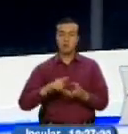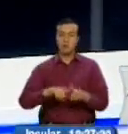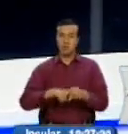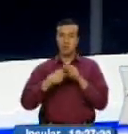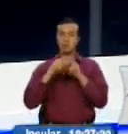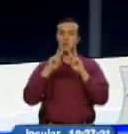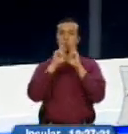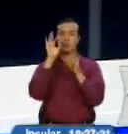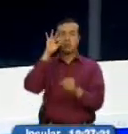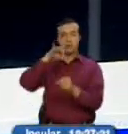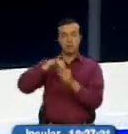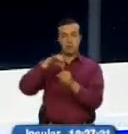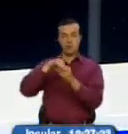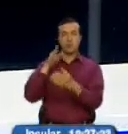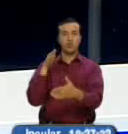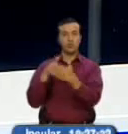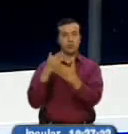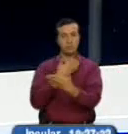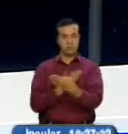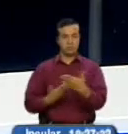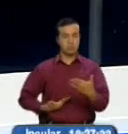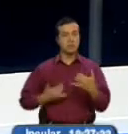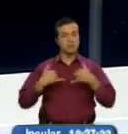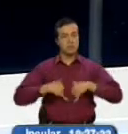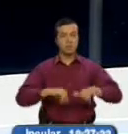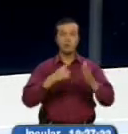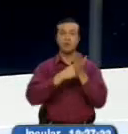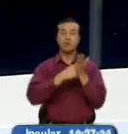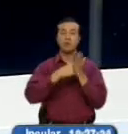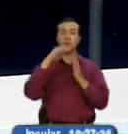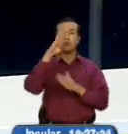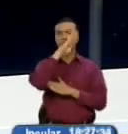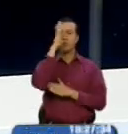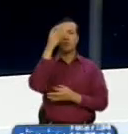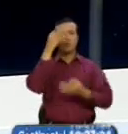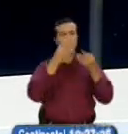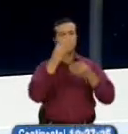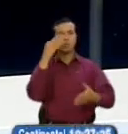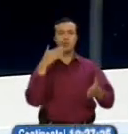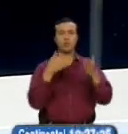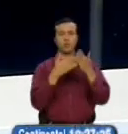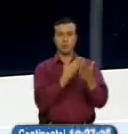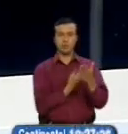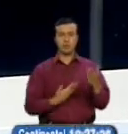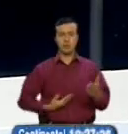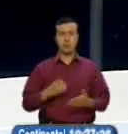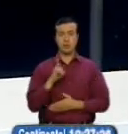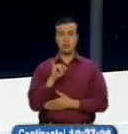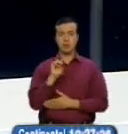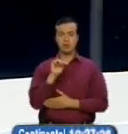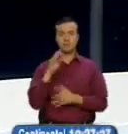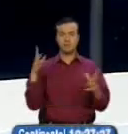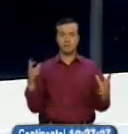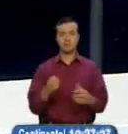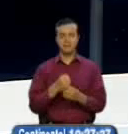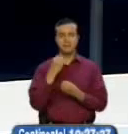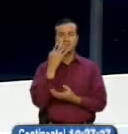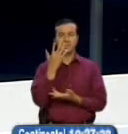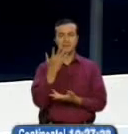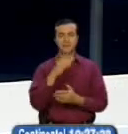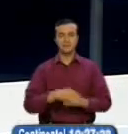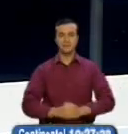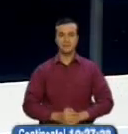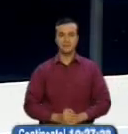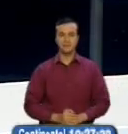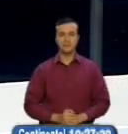el referendo revocatorio. Además, continúa el debate en Brasil para el juicio contra Dilma Rousseff. Tenemos más en el siguiente resumen